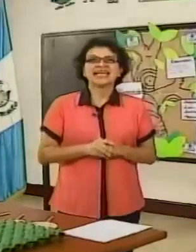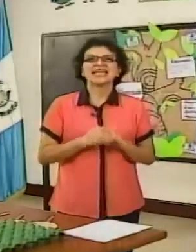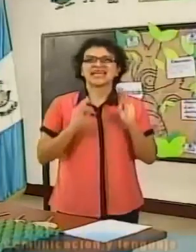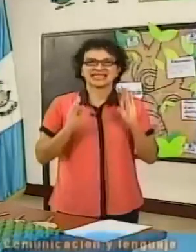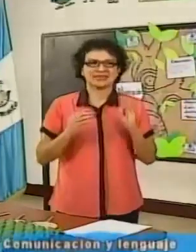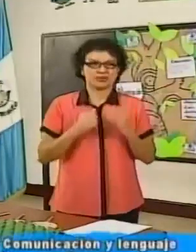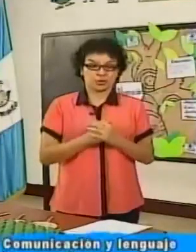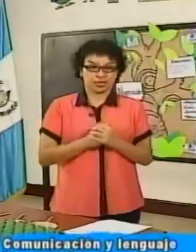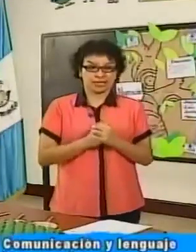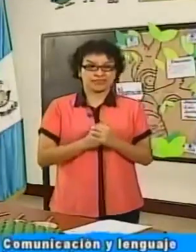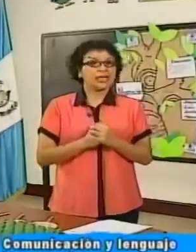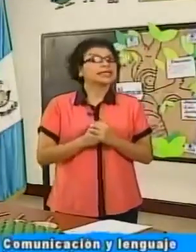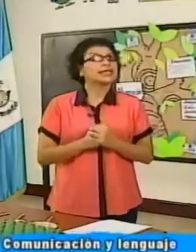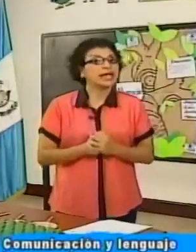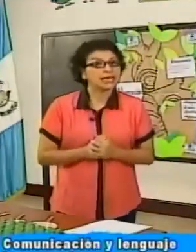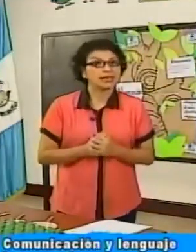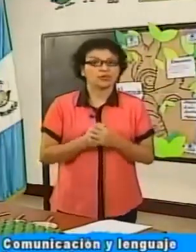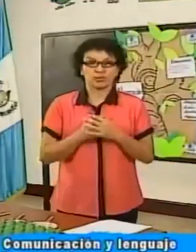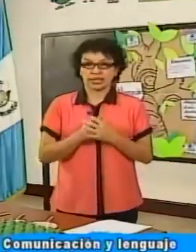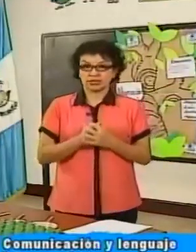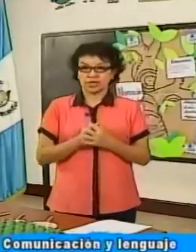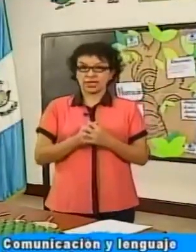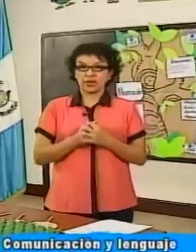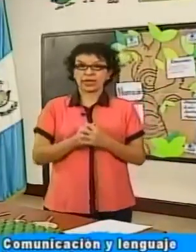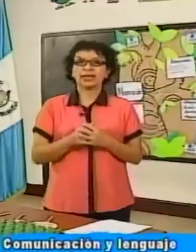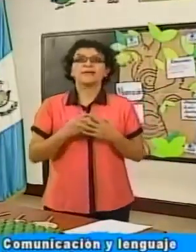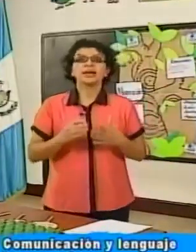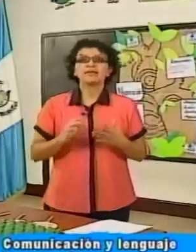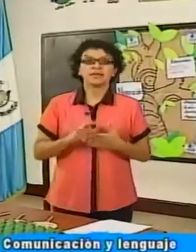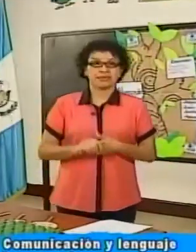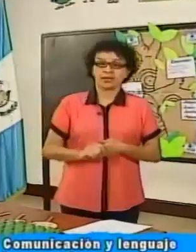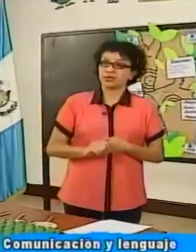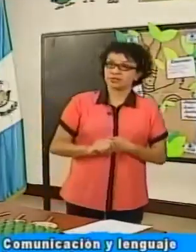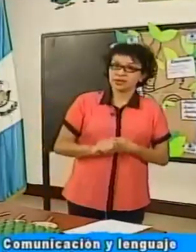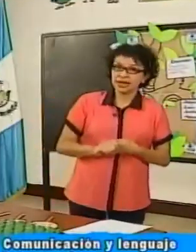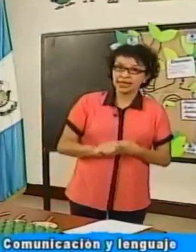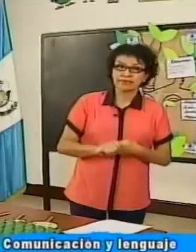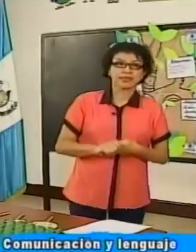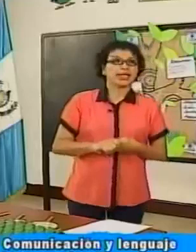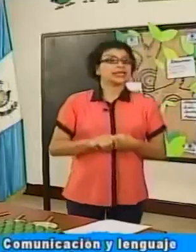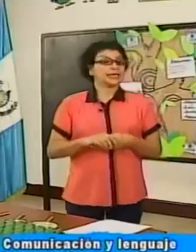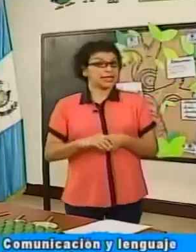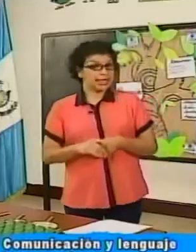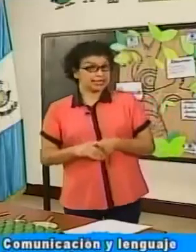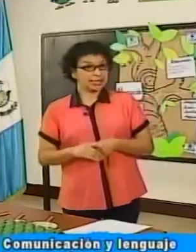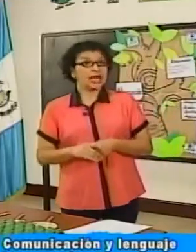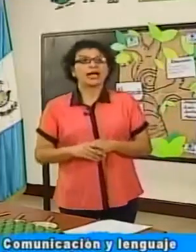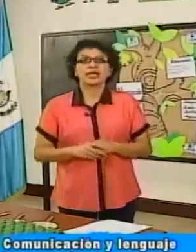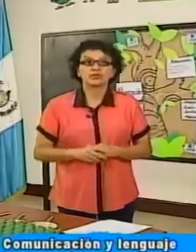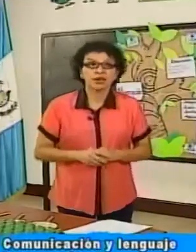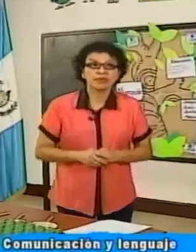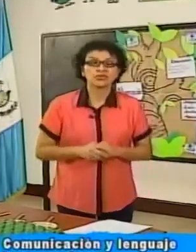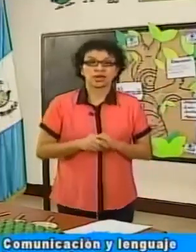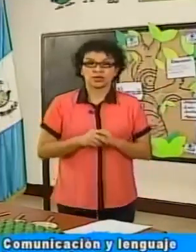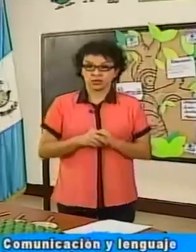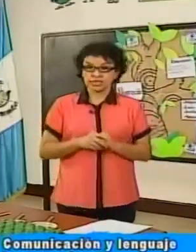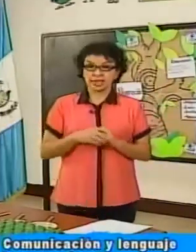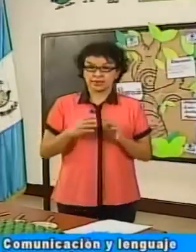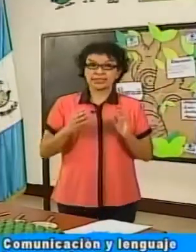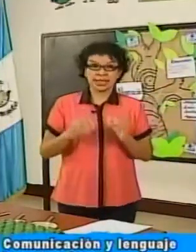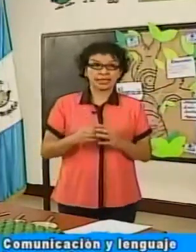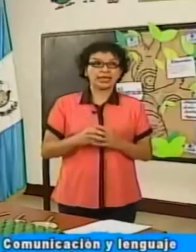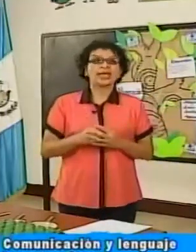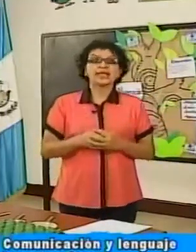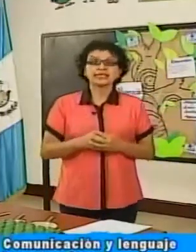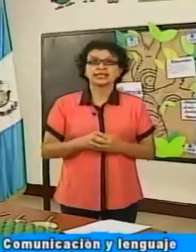de las emociones del área de Comunicación y Lenguaje para Primero Primaria. Si en casa hay alguna persona con